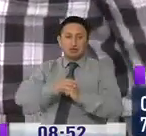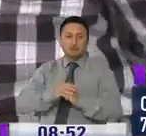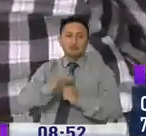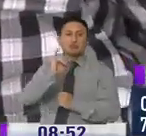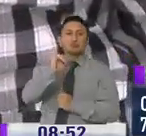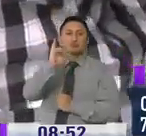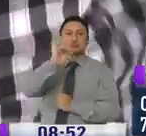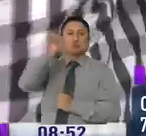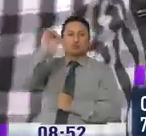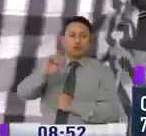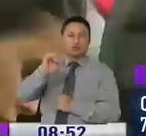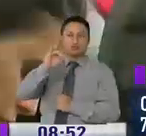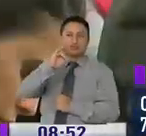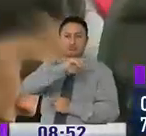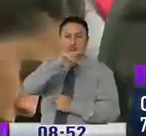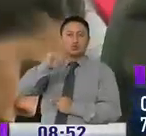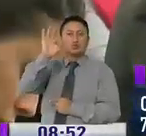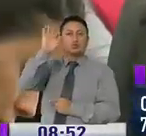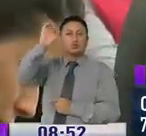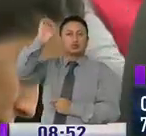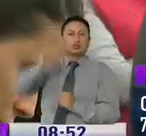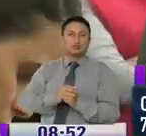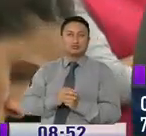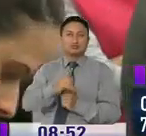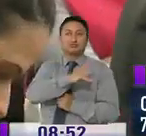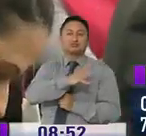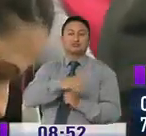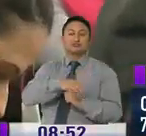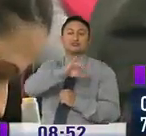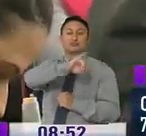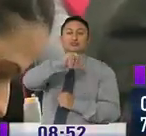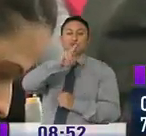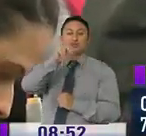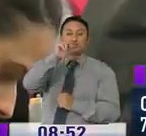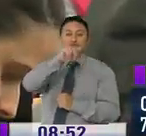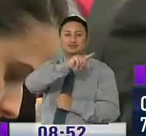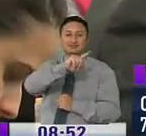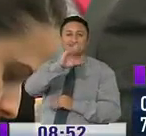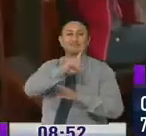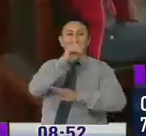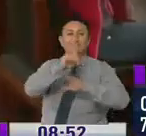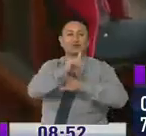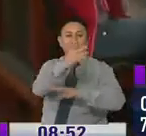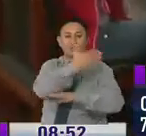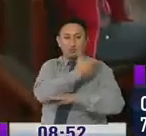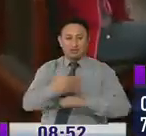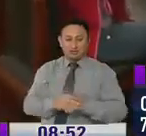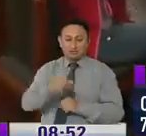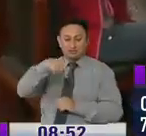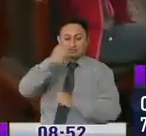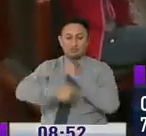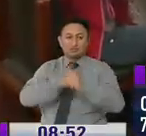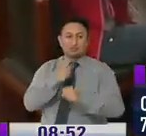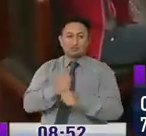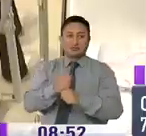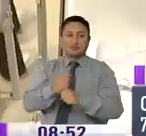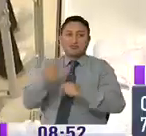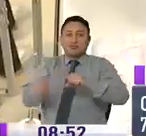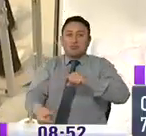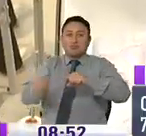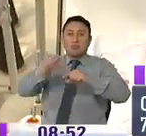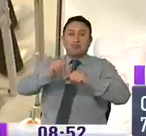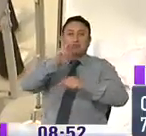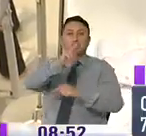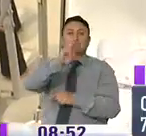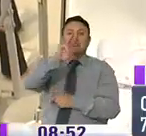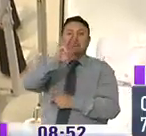del 7 al 9%. A decir de Juan Carlos Jácome, presidente del directorio de la CFN, en este año se ha colocado el